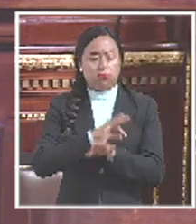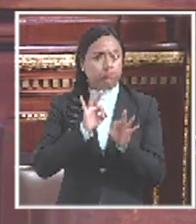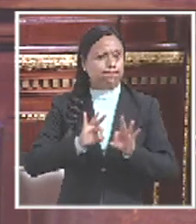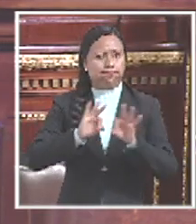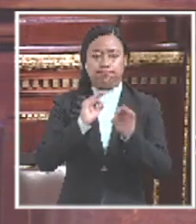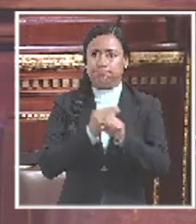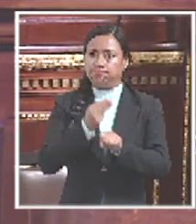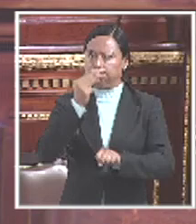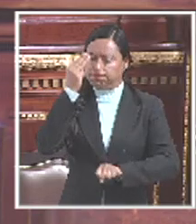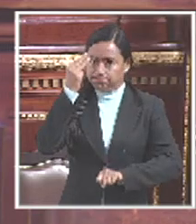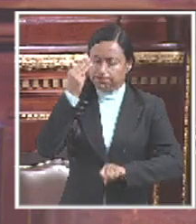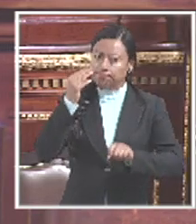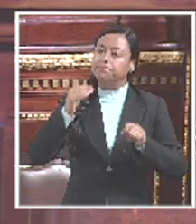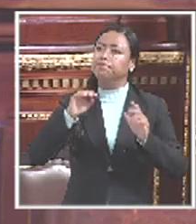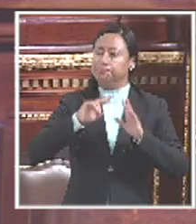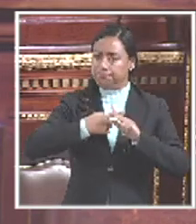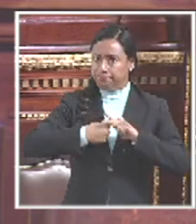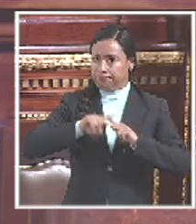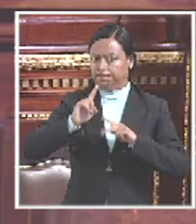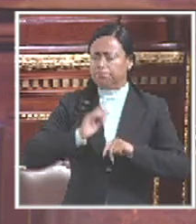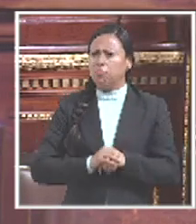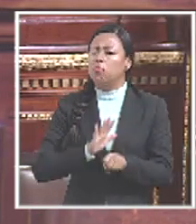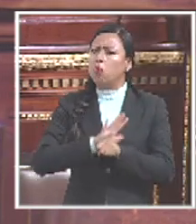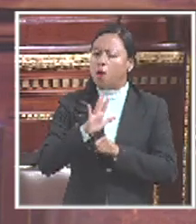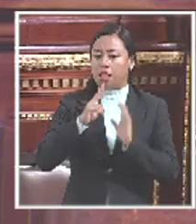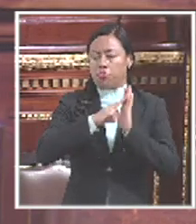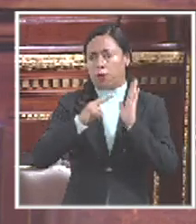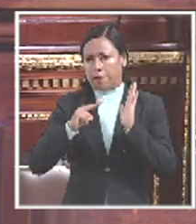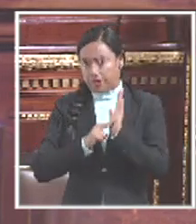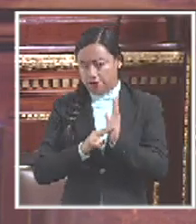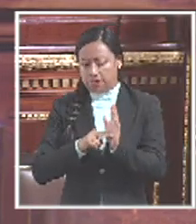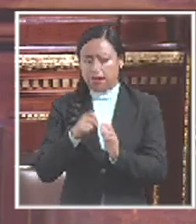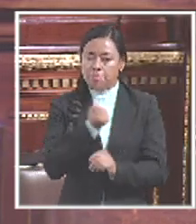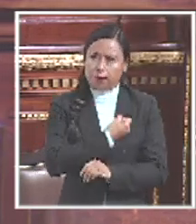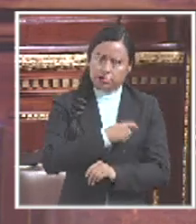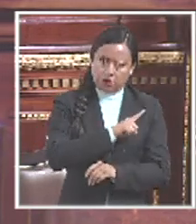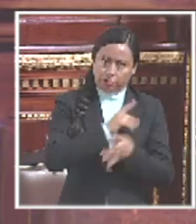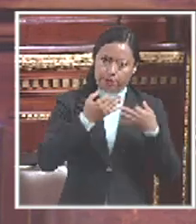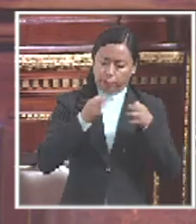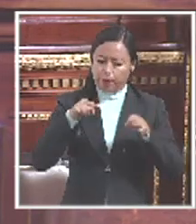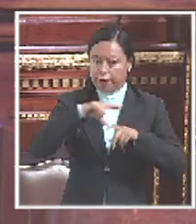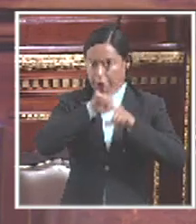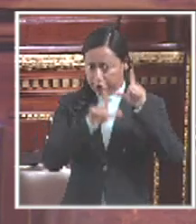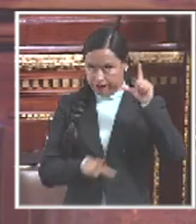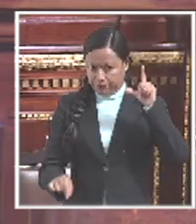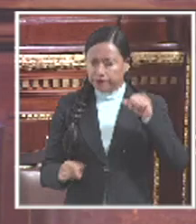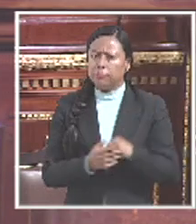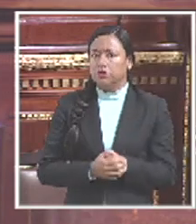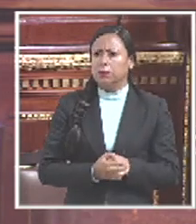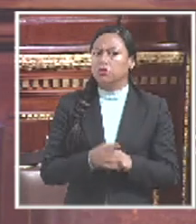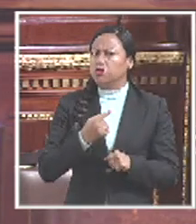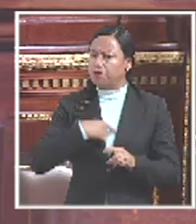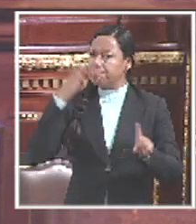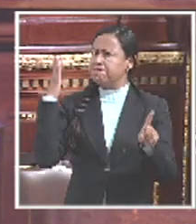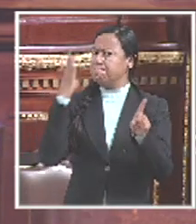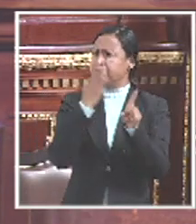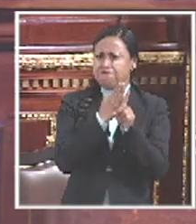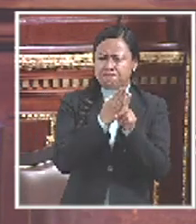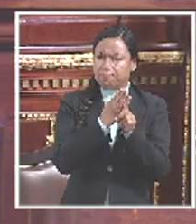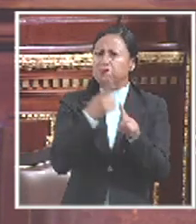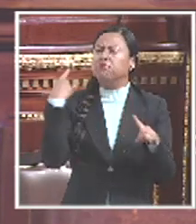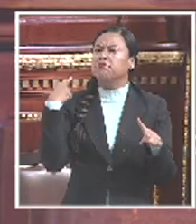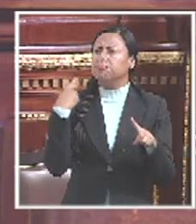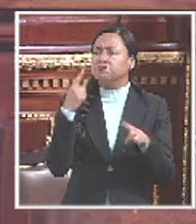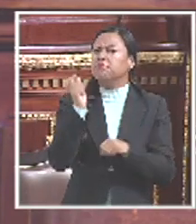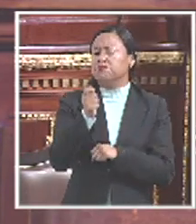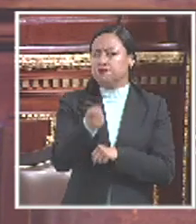normativa en la materia de salud pública en nuestro país. Hablo estrictamente